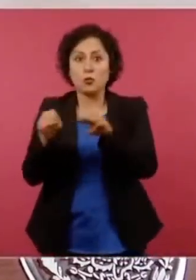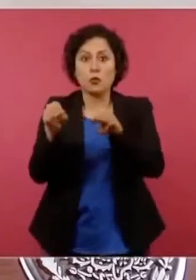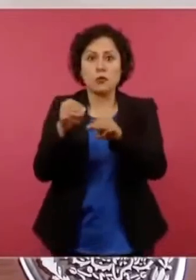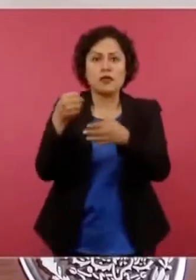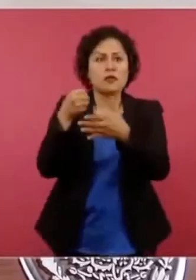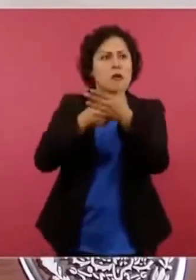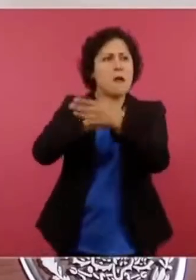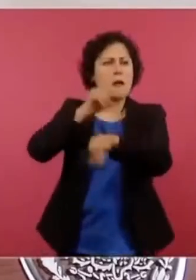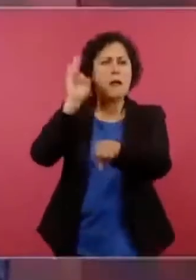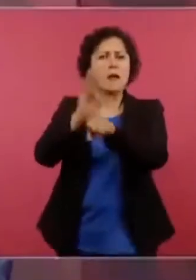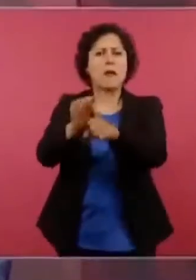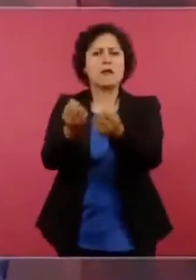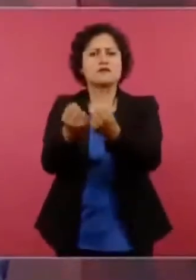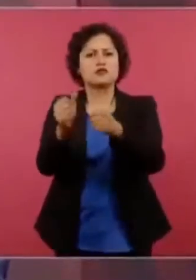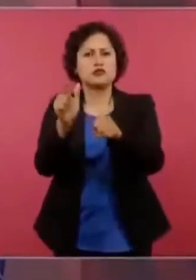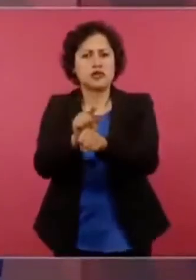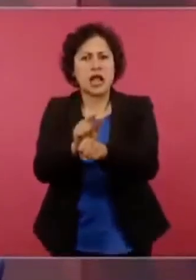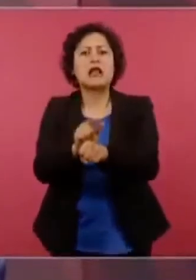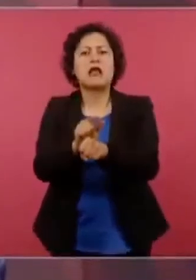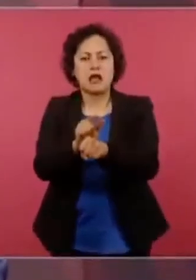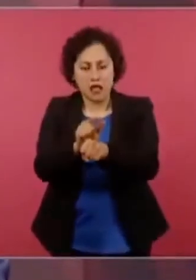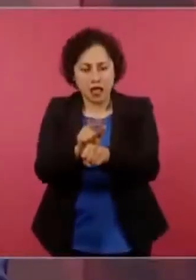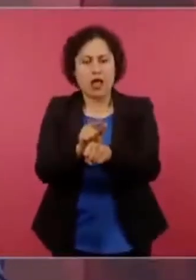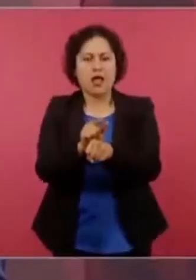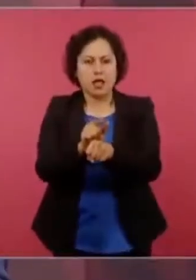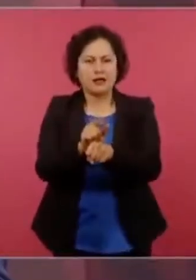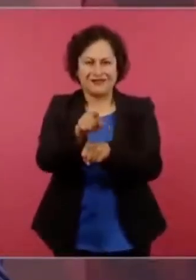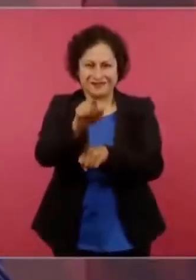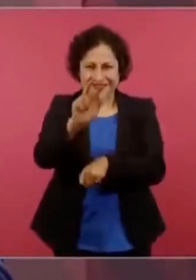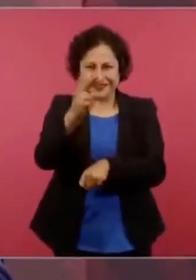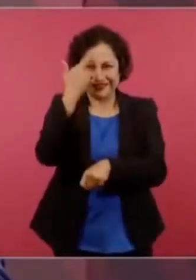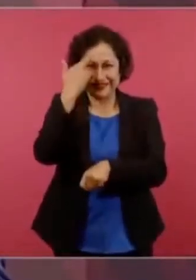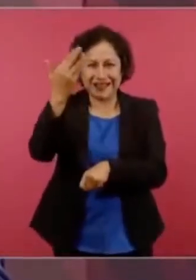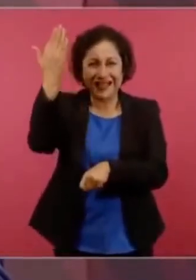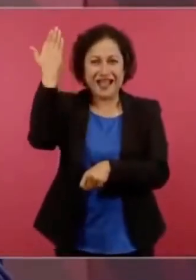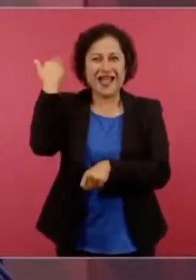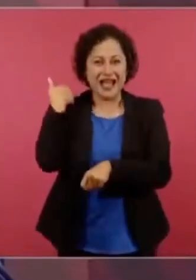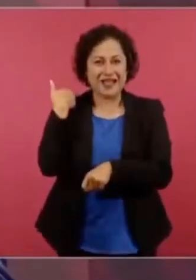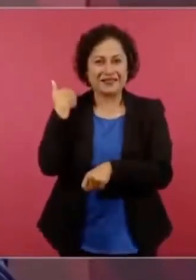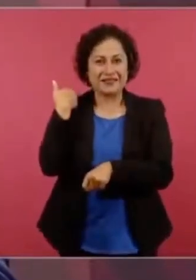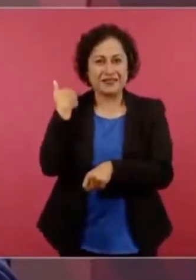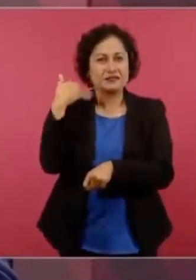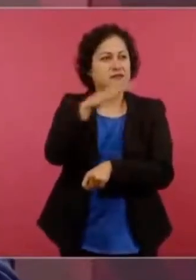Acuérdense cómo se hablaba de justicia social.